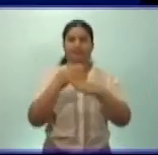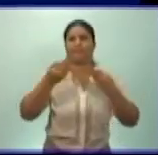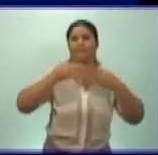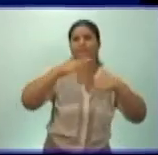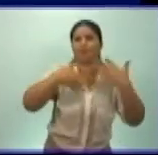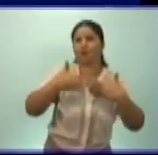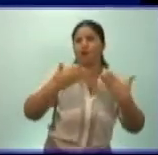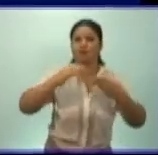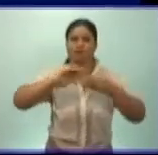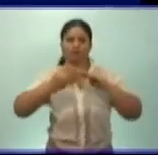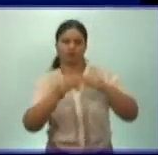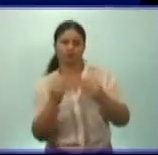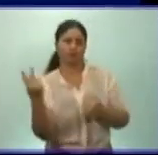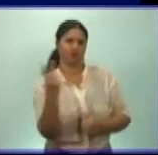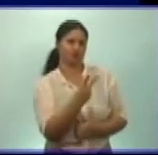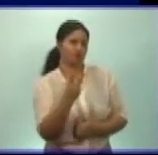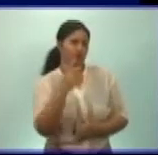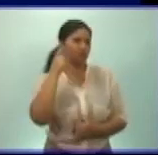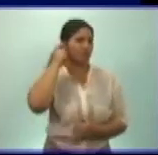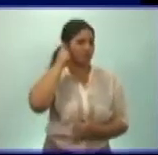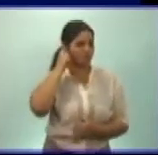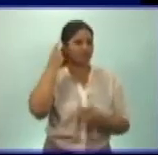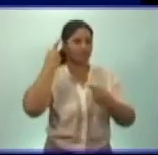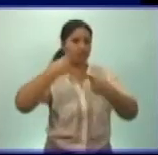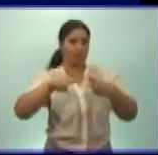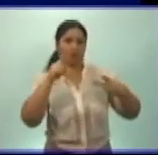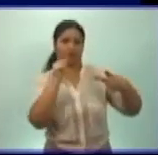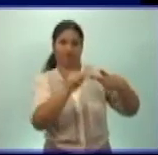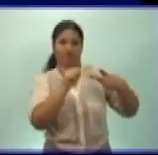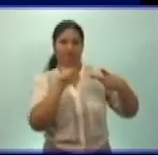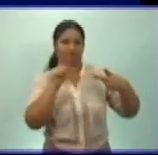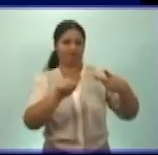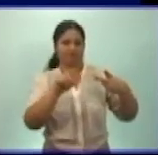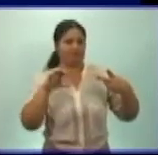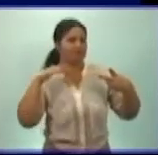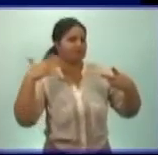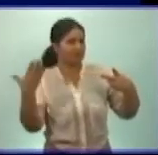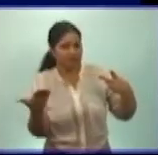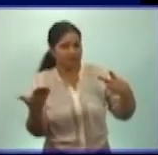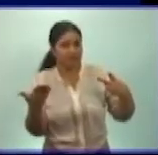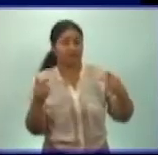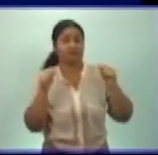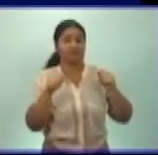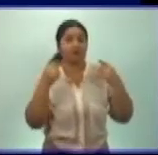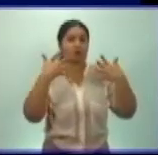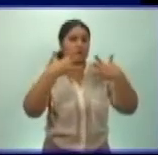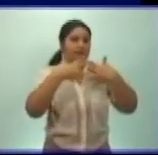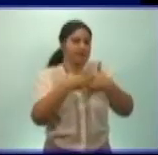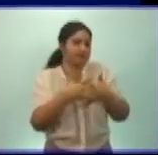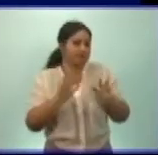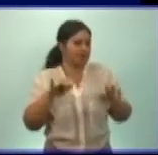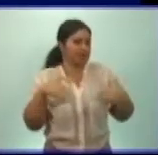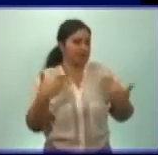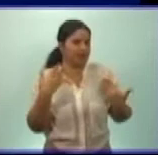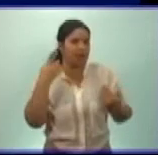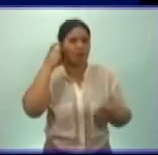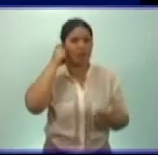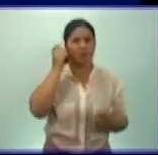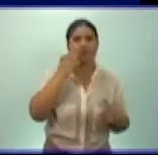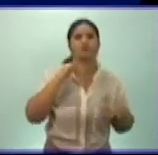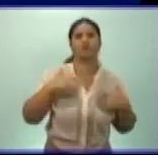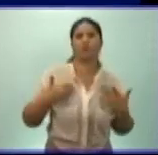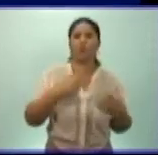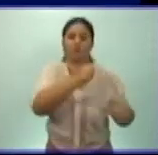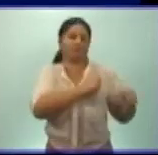de sus obras importantes es Berenice, que exalta la renuncia de la protagonista a un amor